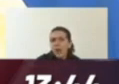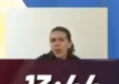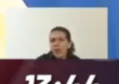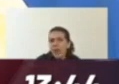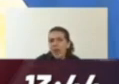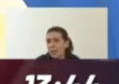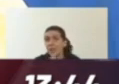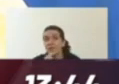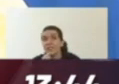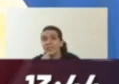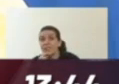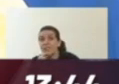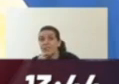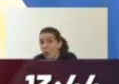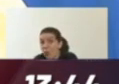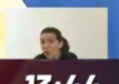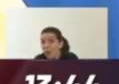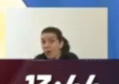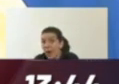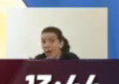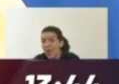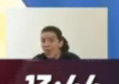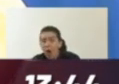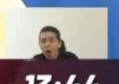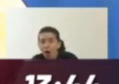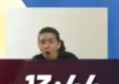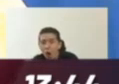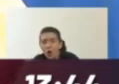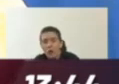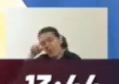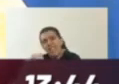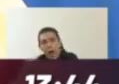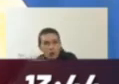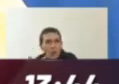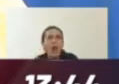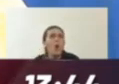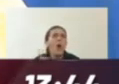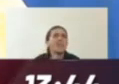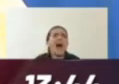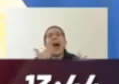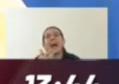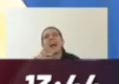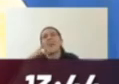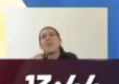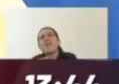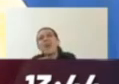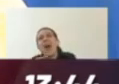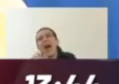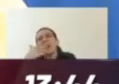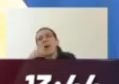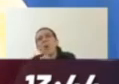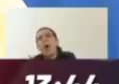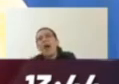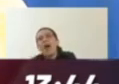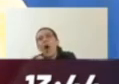créanme que las experiencias que uno escucha no son fáciles. No es una enfermedad más, no es una gripe más.